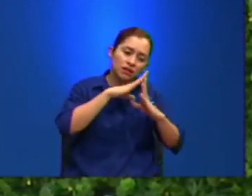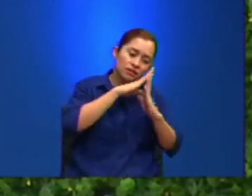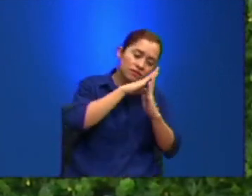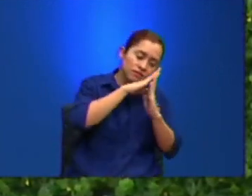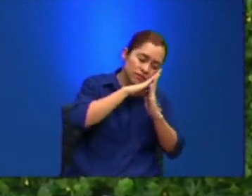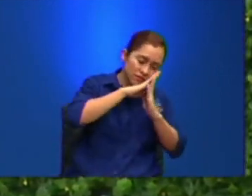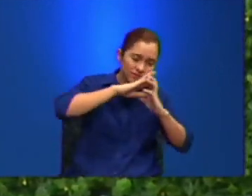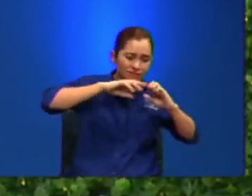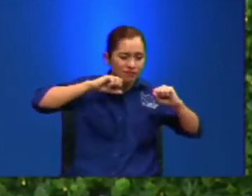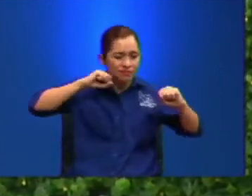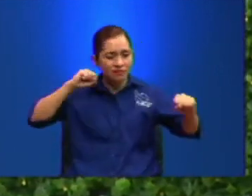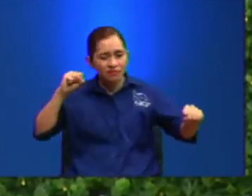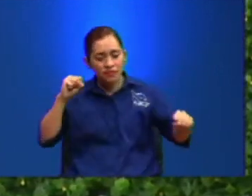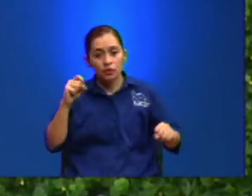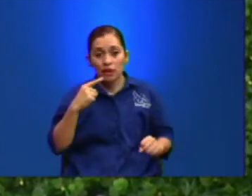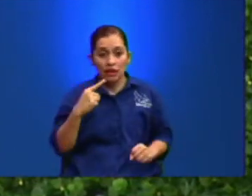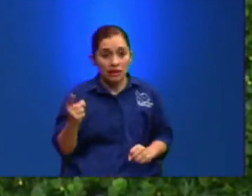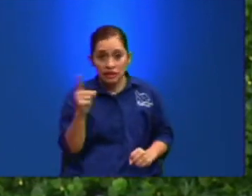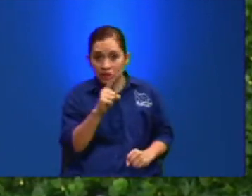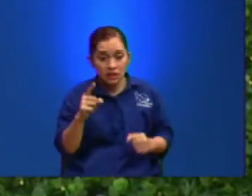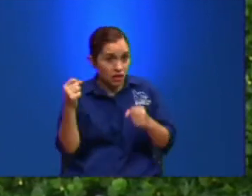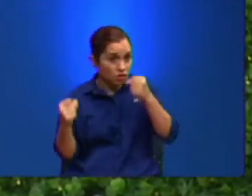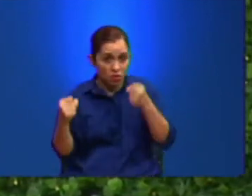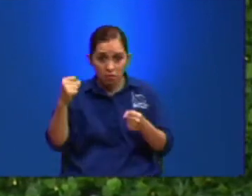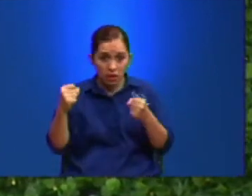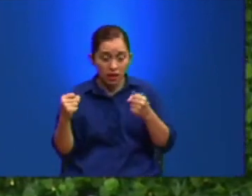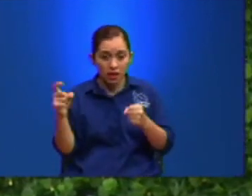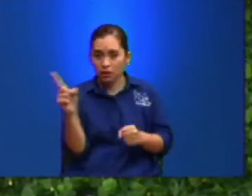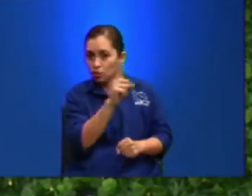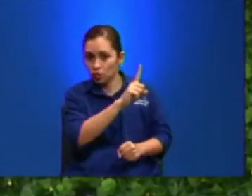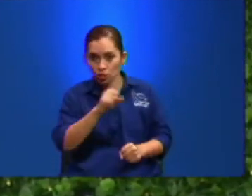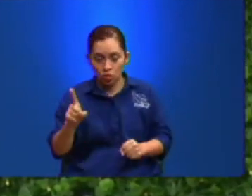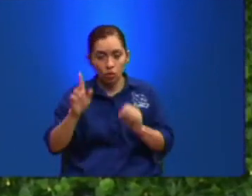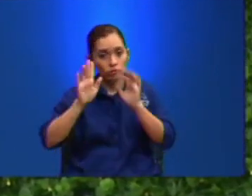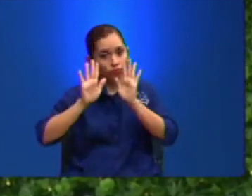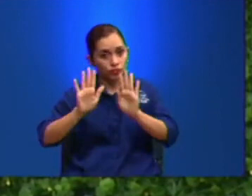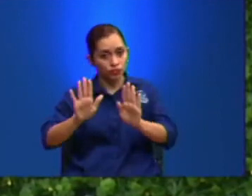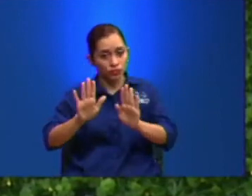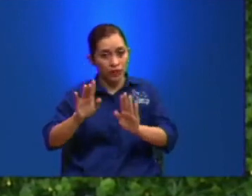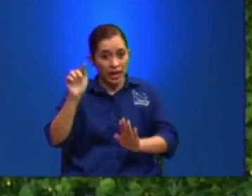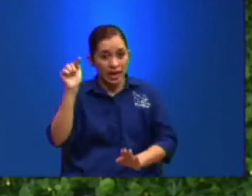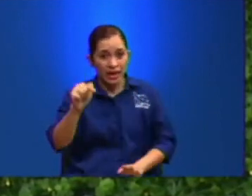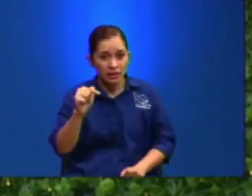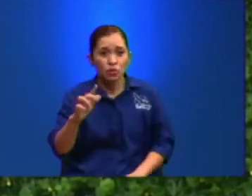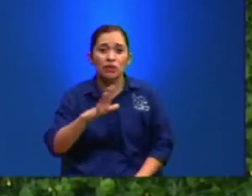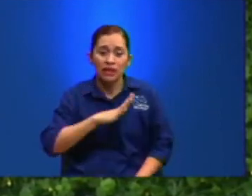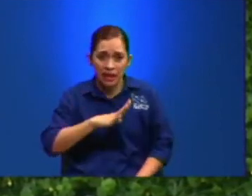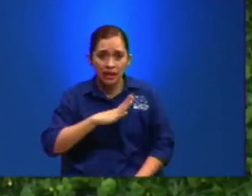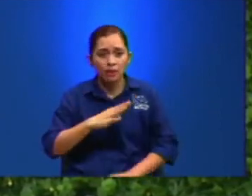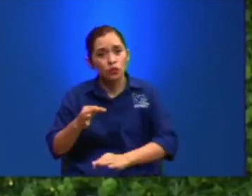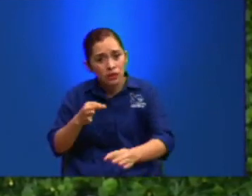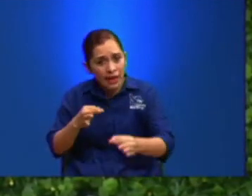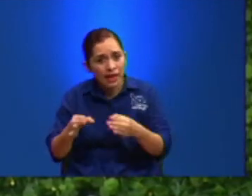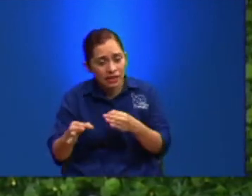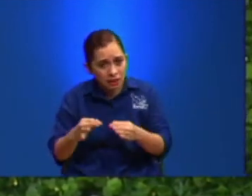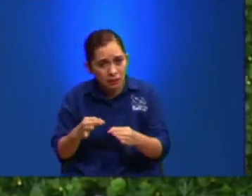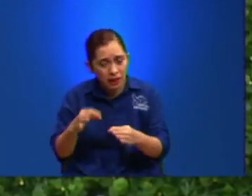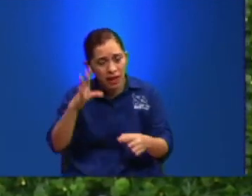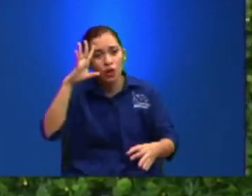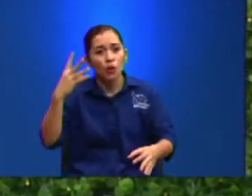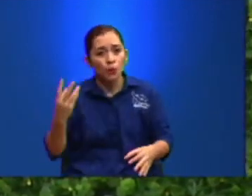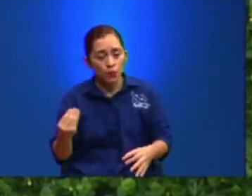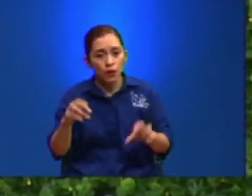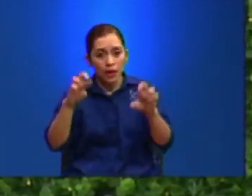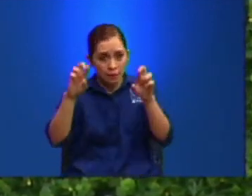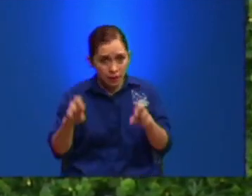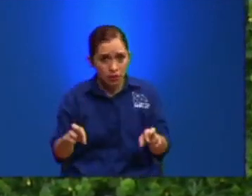prohíben manejarlo manejar maquinaria pesada no no no esto lo tenemos que porque hay gente que es que ama el